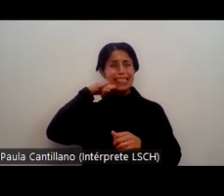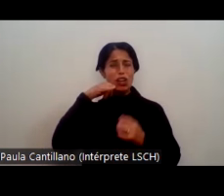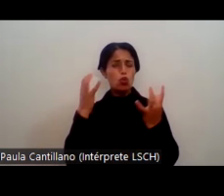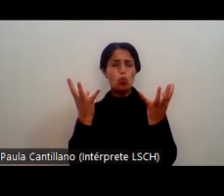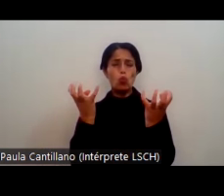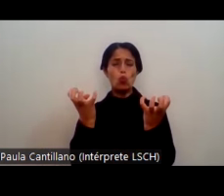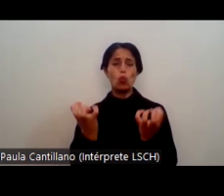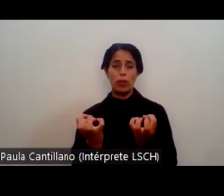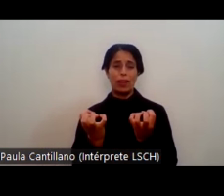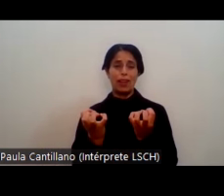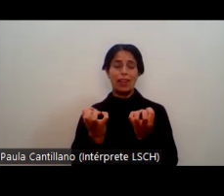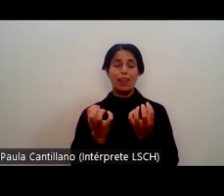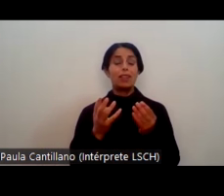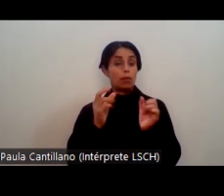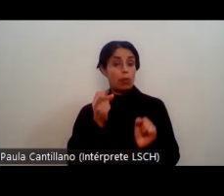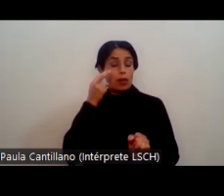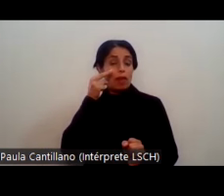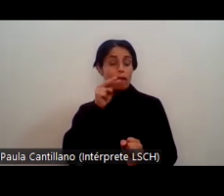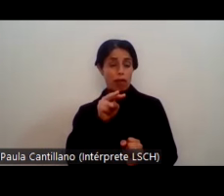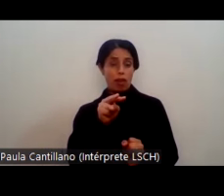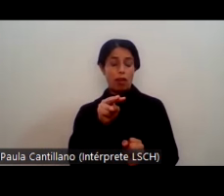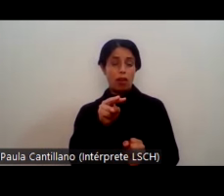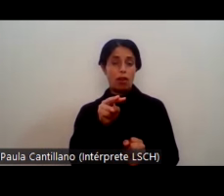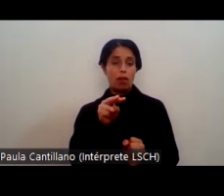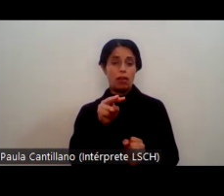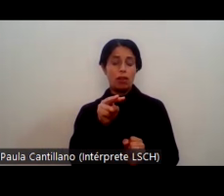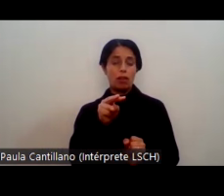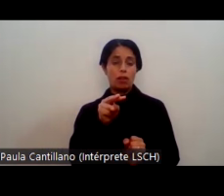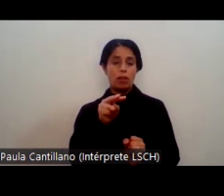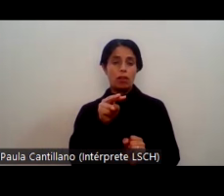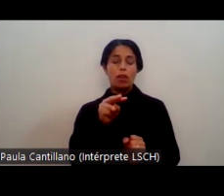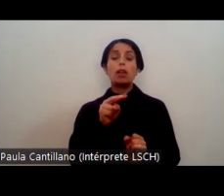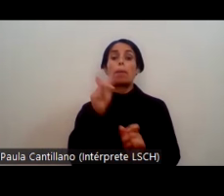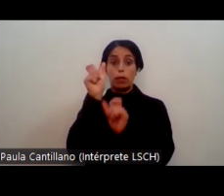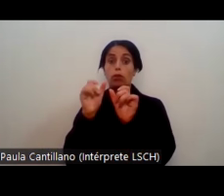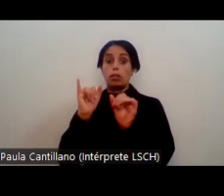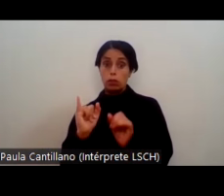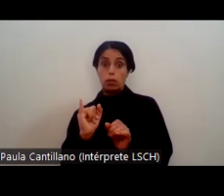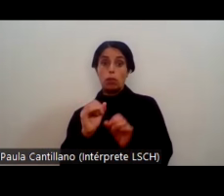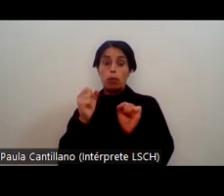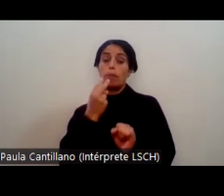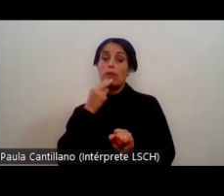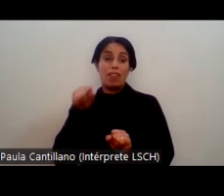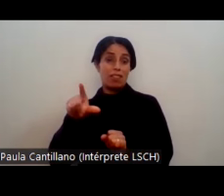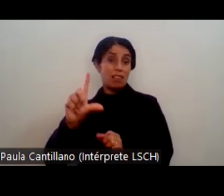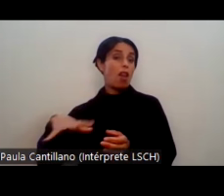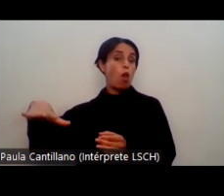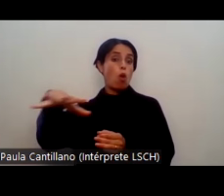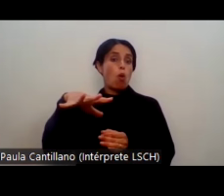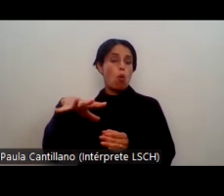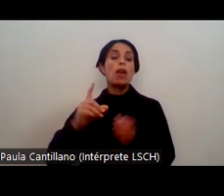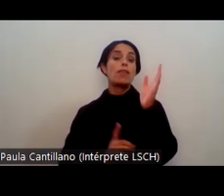se dio la posibilidad de establecer asentamientos humanos y desarrollar culturas